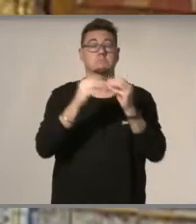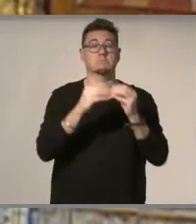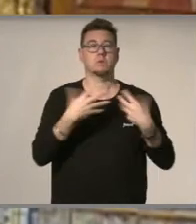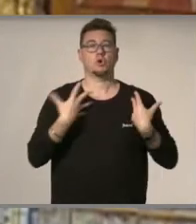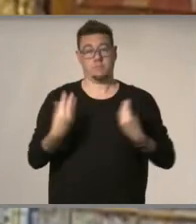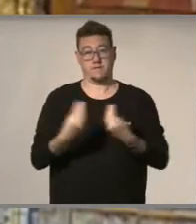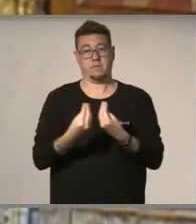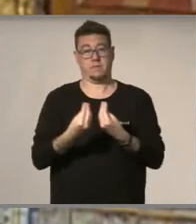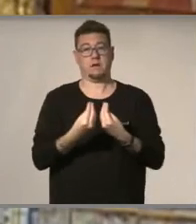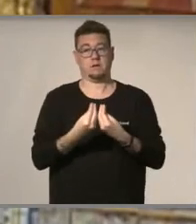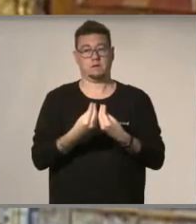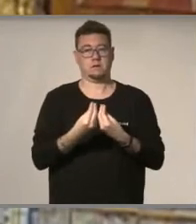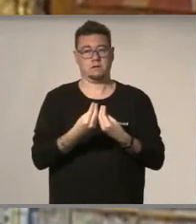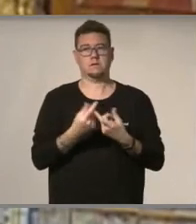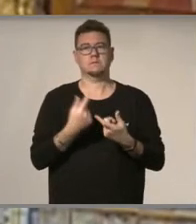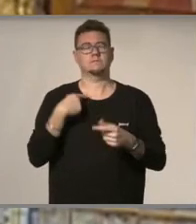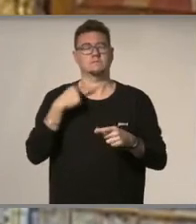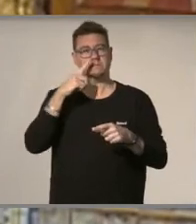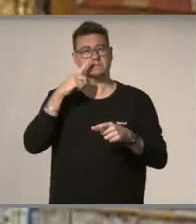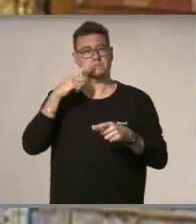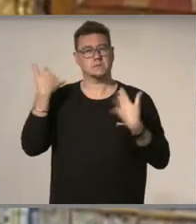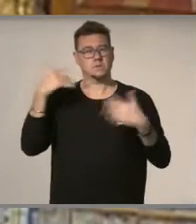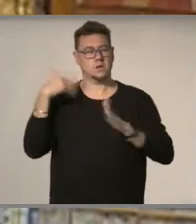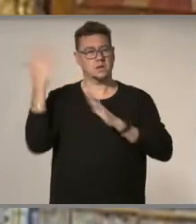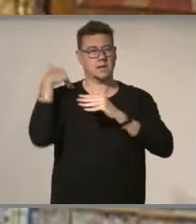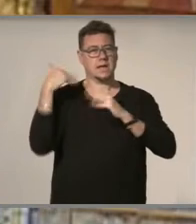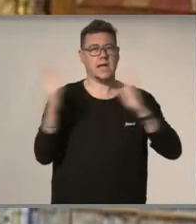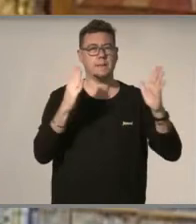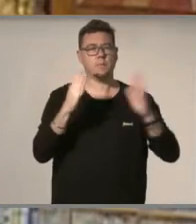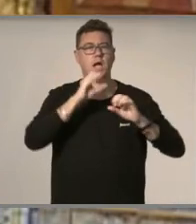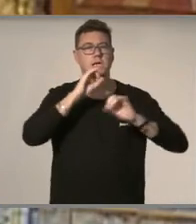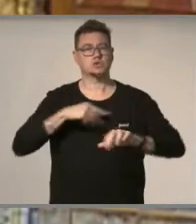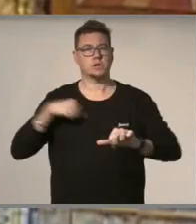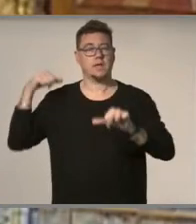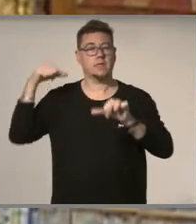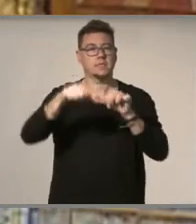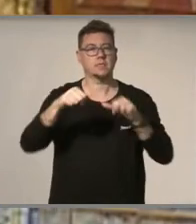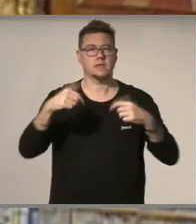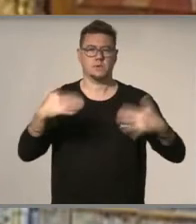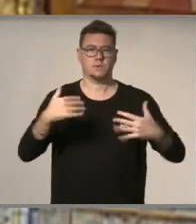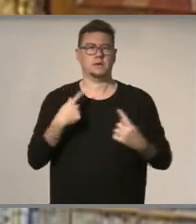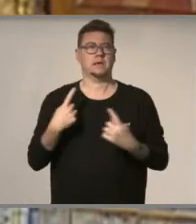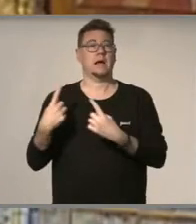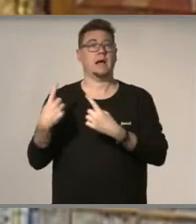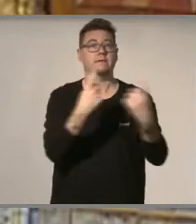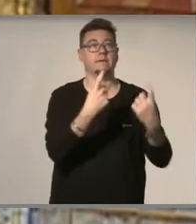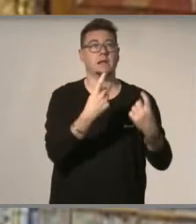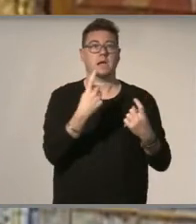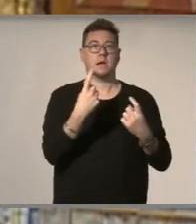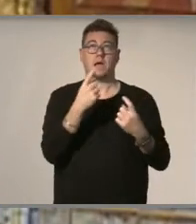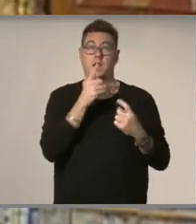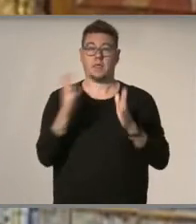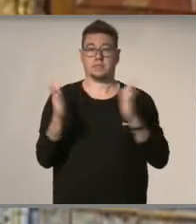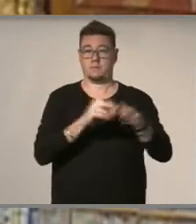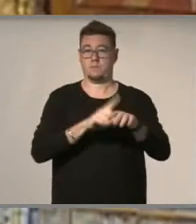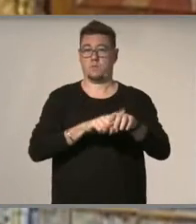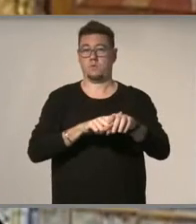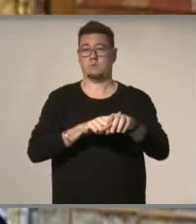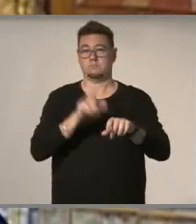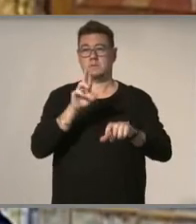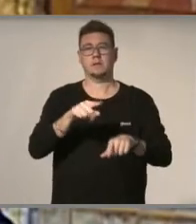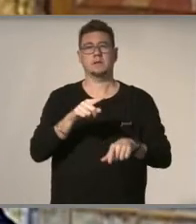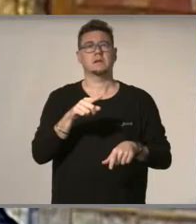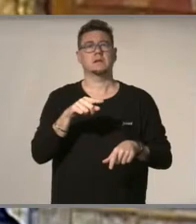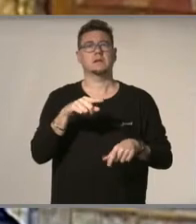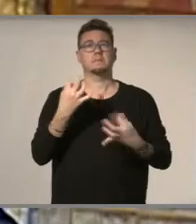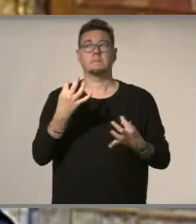convivencia, tan anhelada durante tantas etapas de nuestra reciente historia, tan necesaria en los tiempos que corren y que da nombre